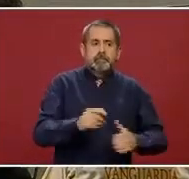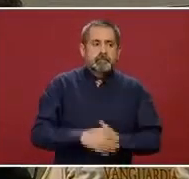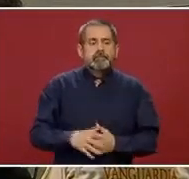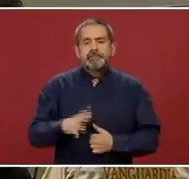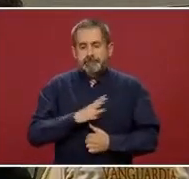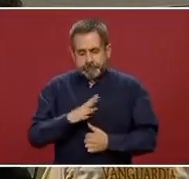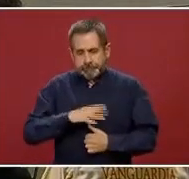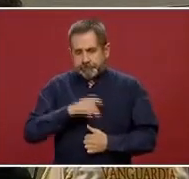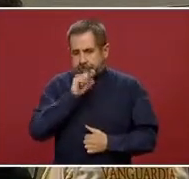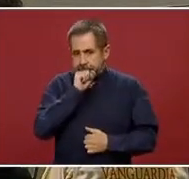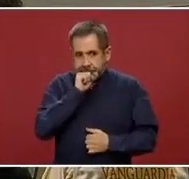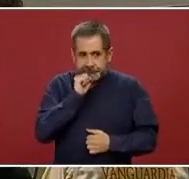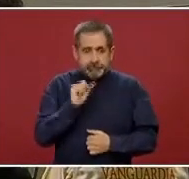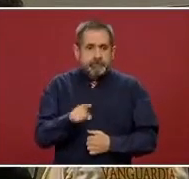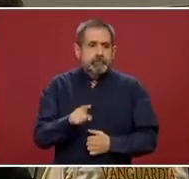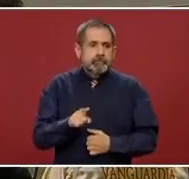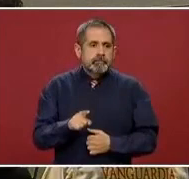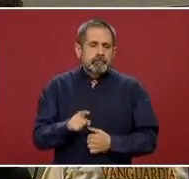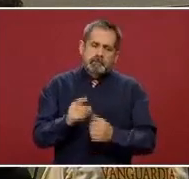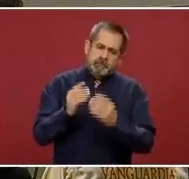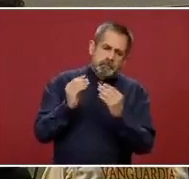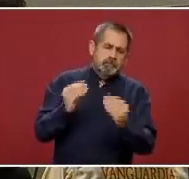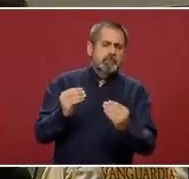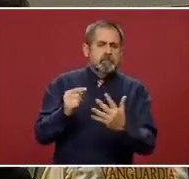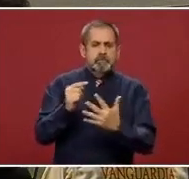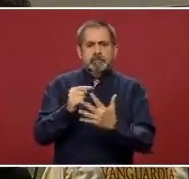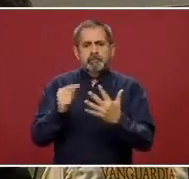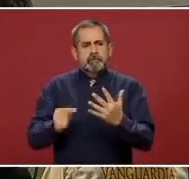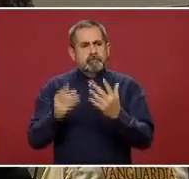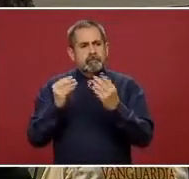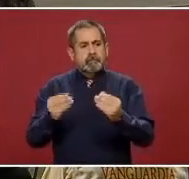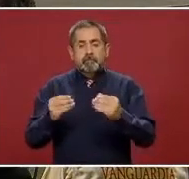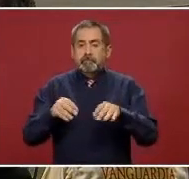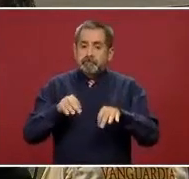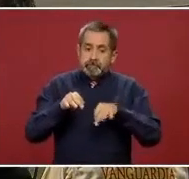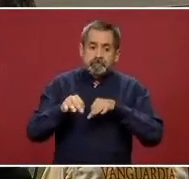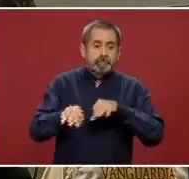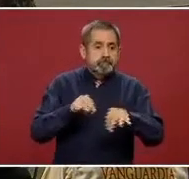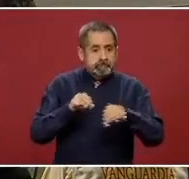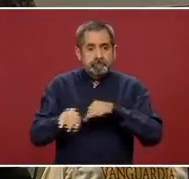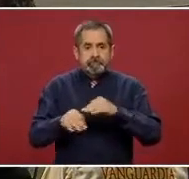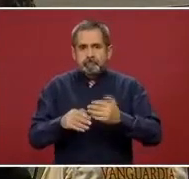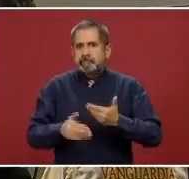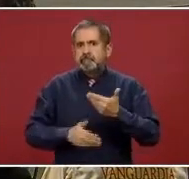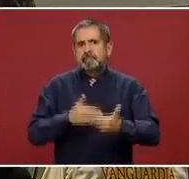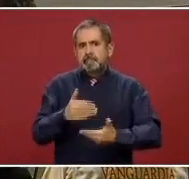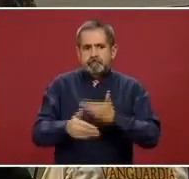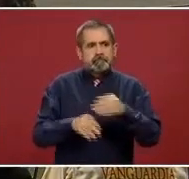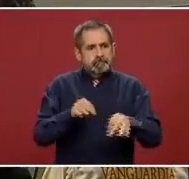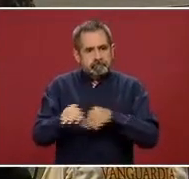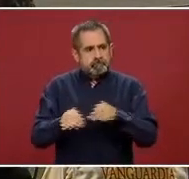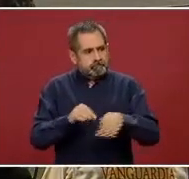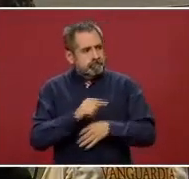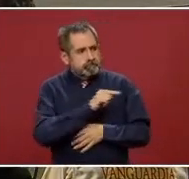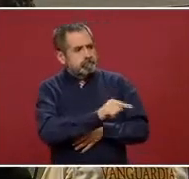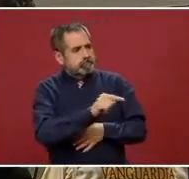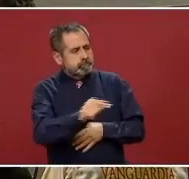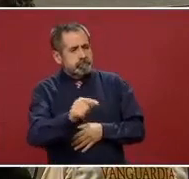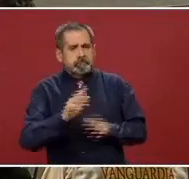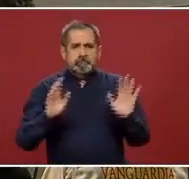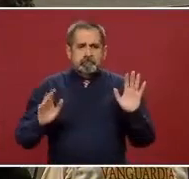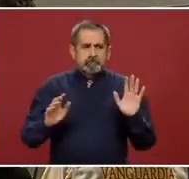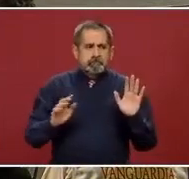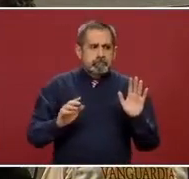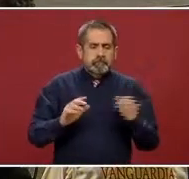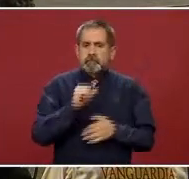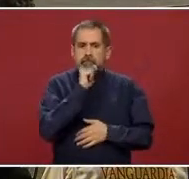existen también muchísimos empleos, muchísimas actividades que se pueden hacer fuera